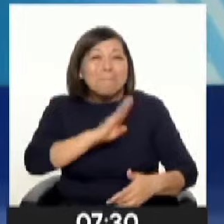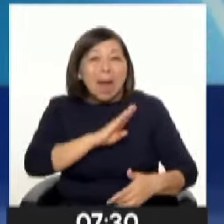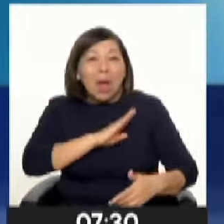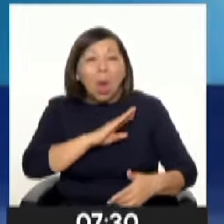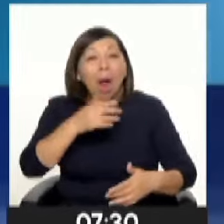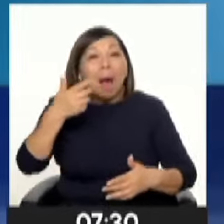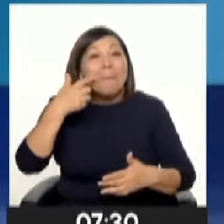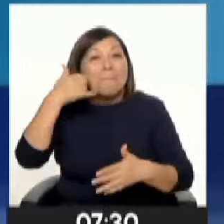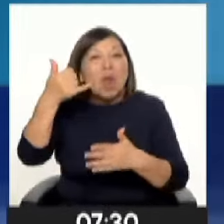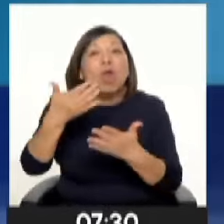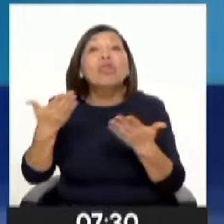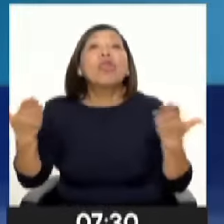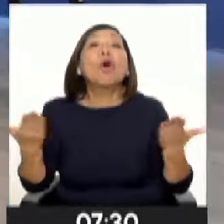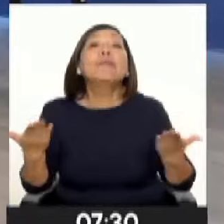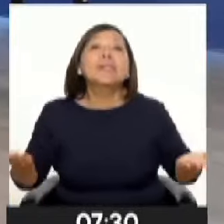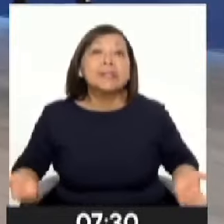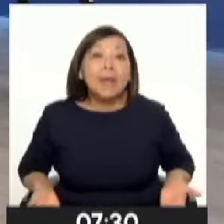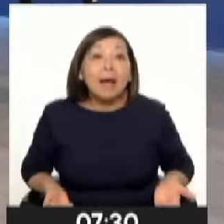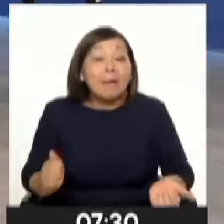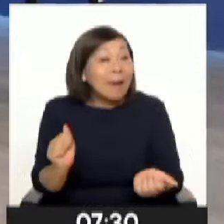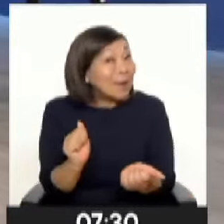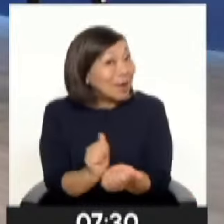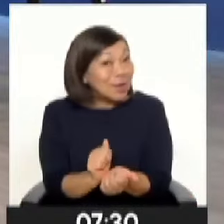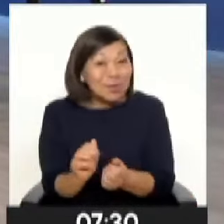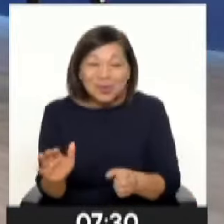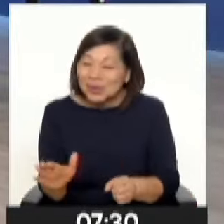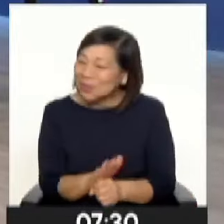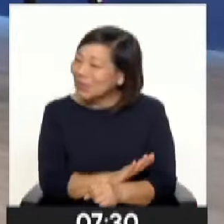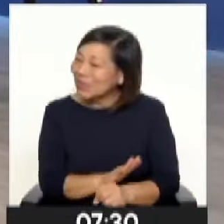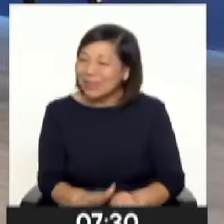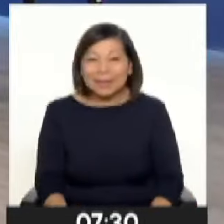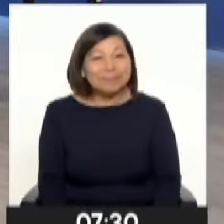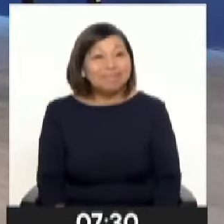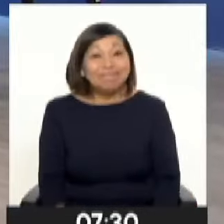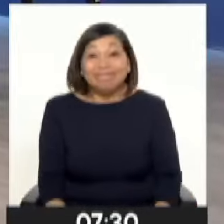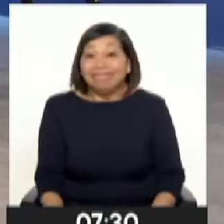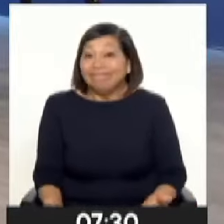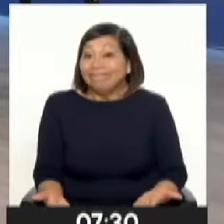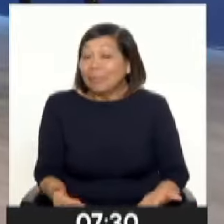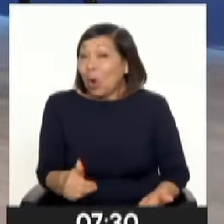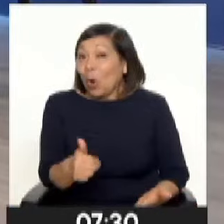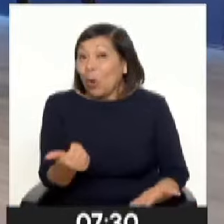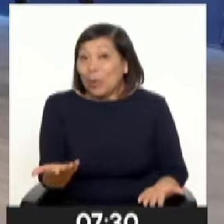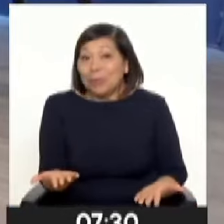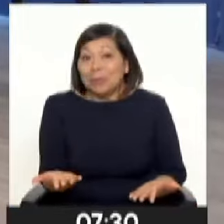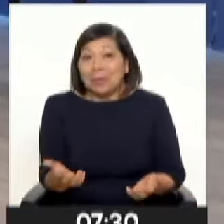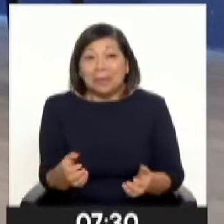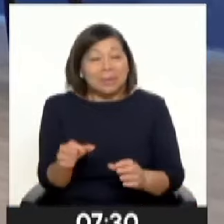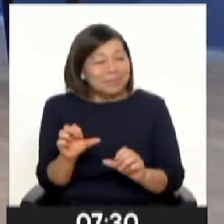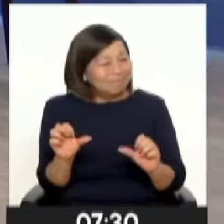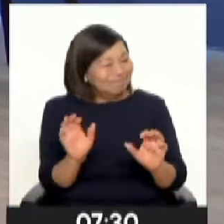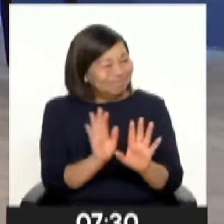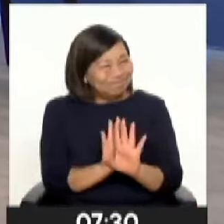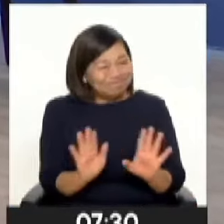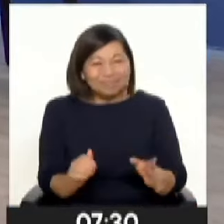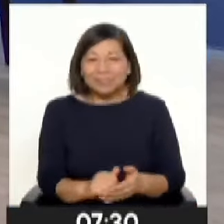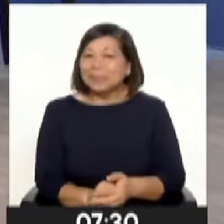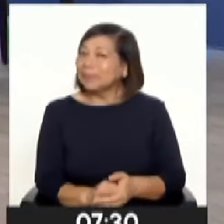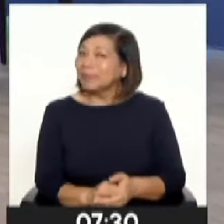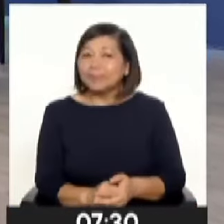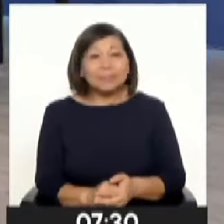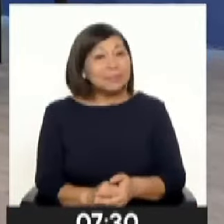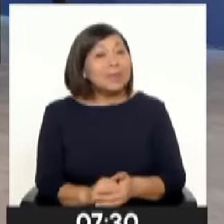rehabilitan. Yo creo que la cárcel no es suficiente. Hablaba algún momento de la castración química, no creo que sea